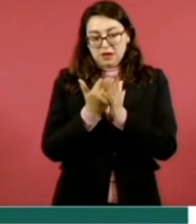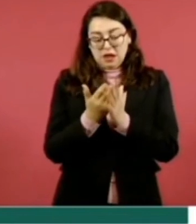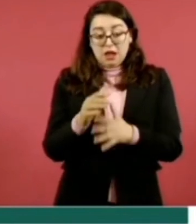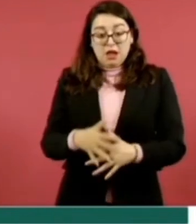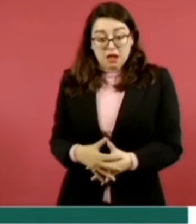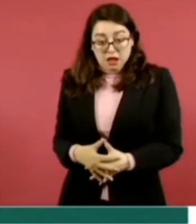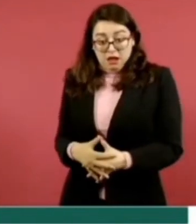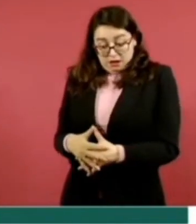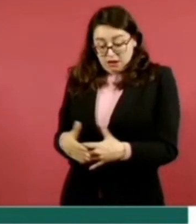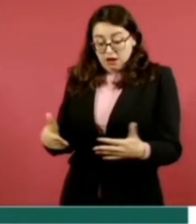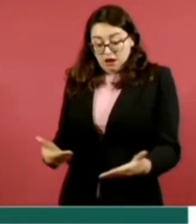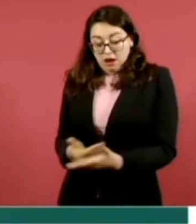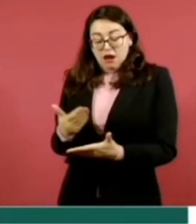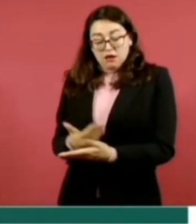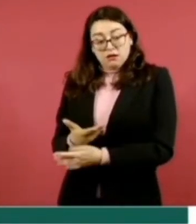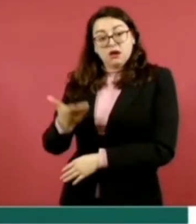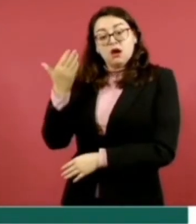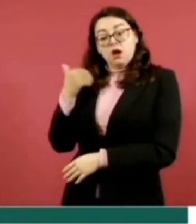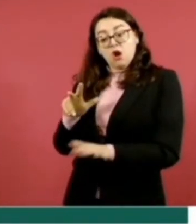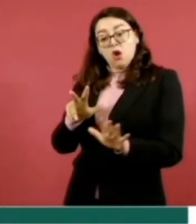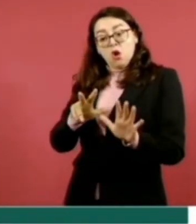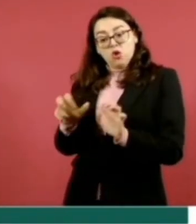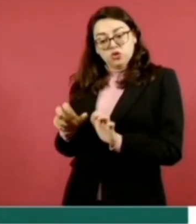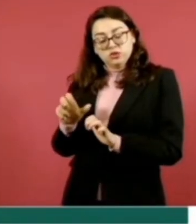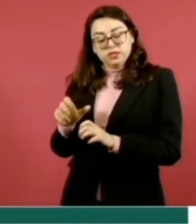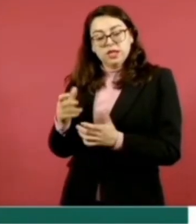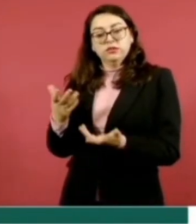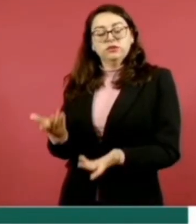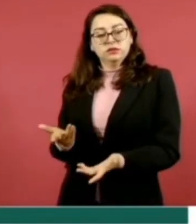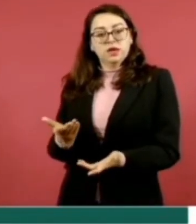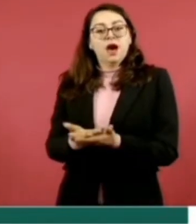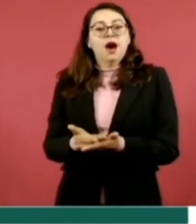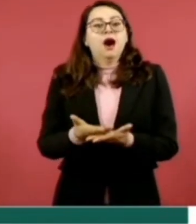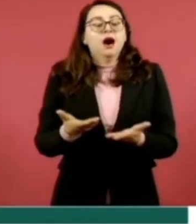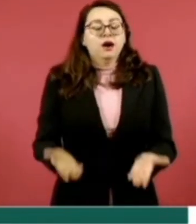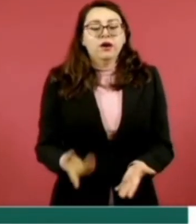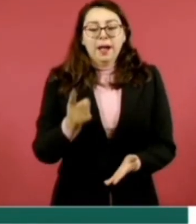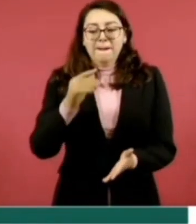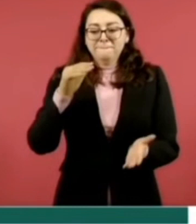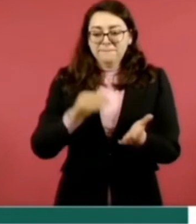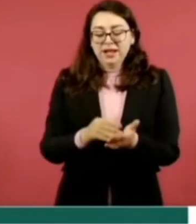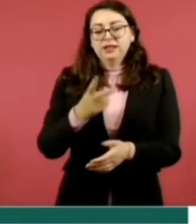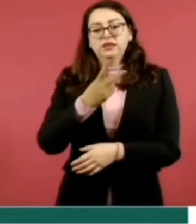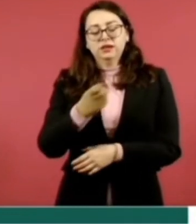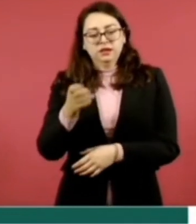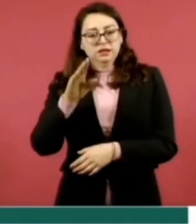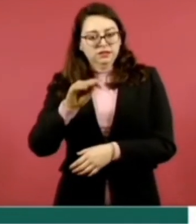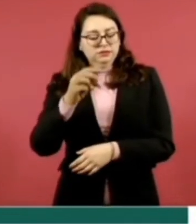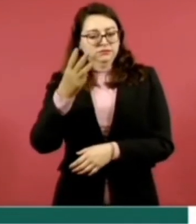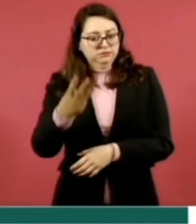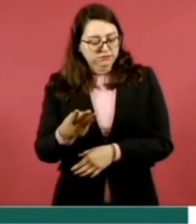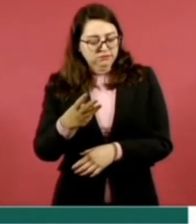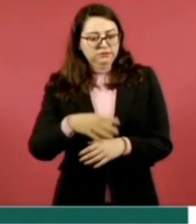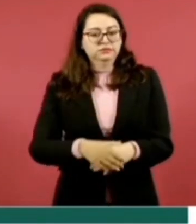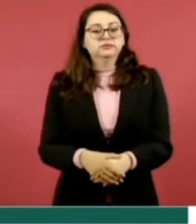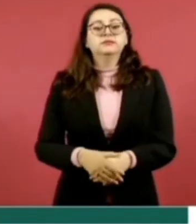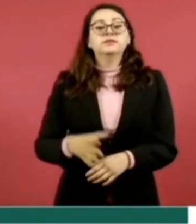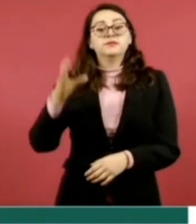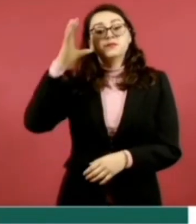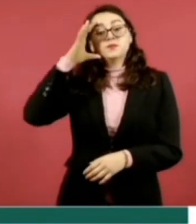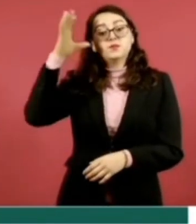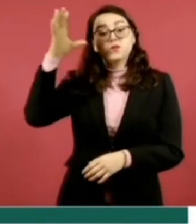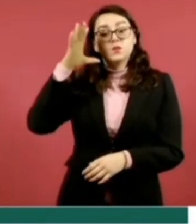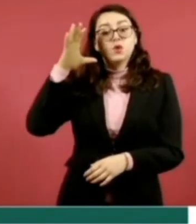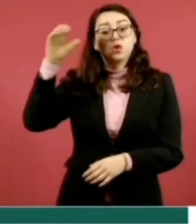incremento mayor, de 892 partos atendidos en un mes, ahora se atienden 1,293. El caso de Morelos,